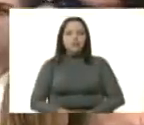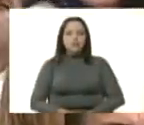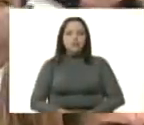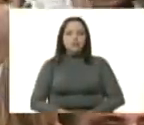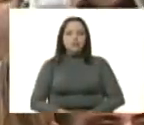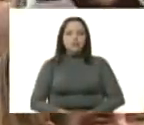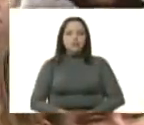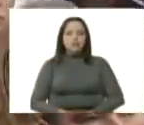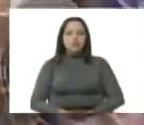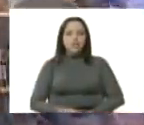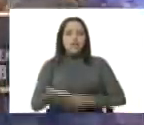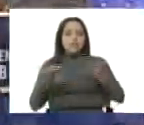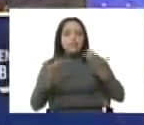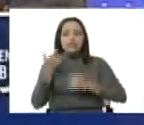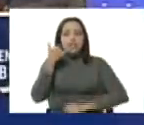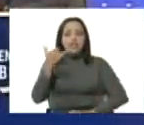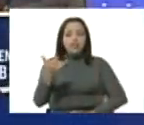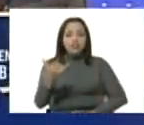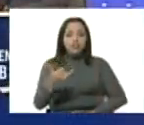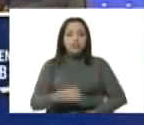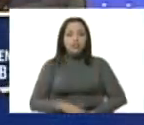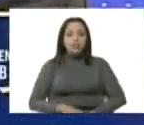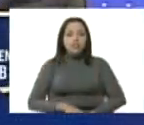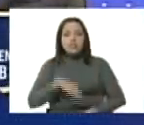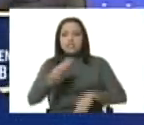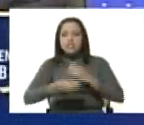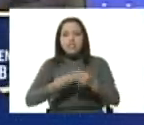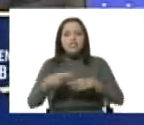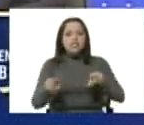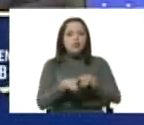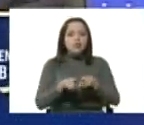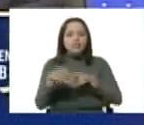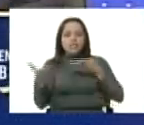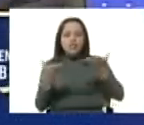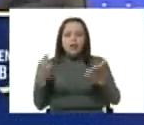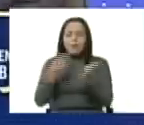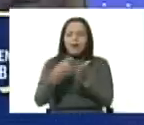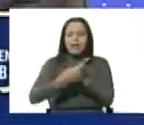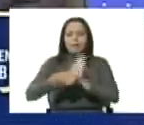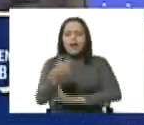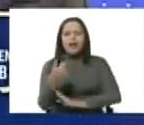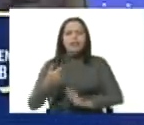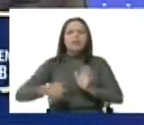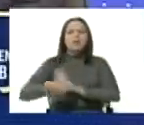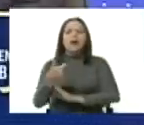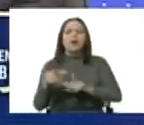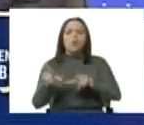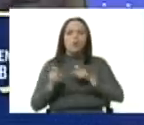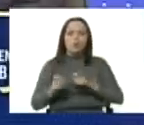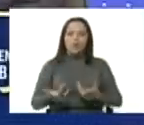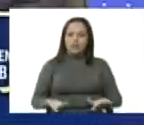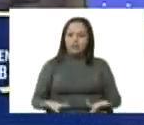En el servicio telefónico se aplica como en todos los servicios, que pague más el quien más gane.